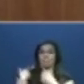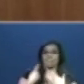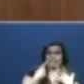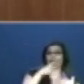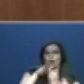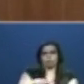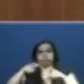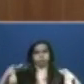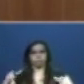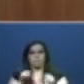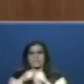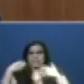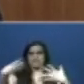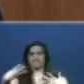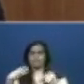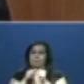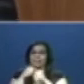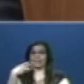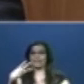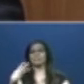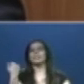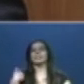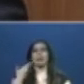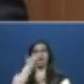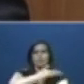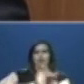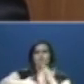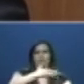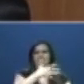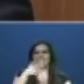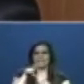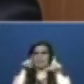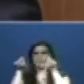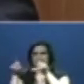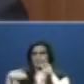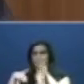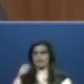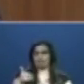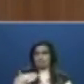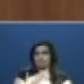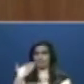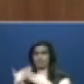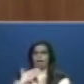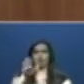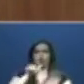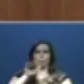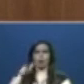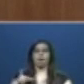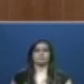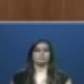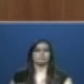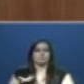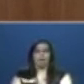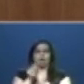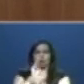23 y en la que colaboran ya más de 500 empresas de la comunidad en los próximos días serán convocadas ayudas para que